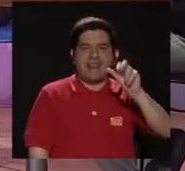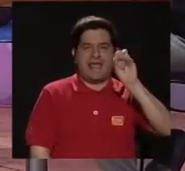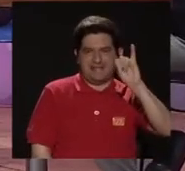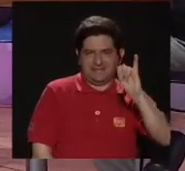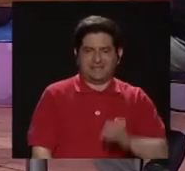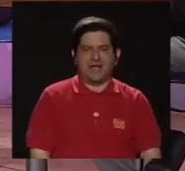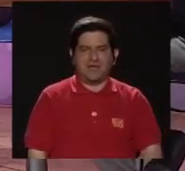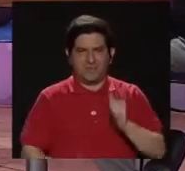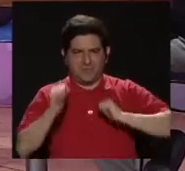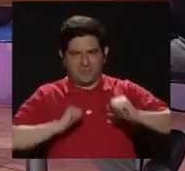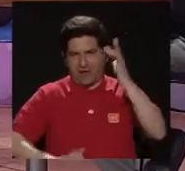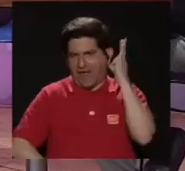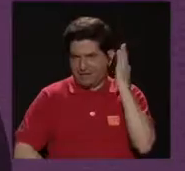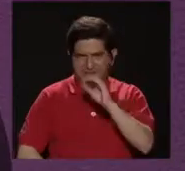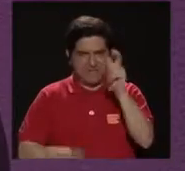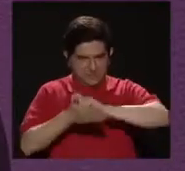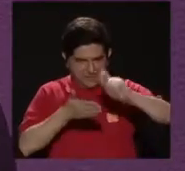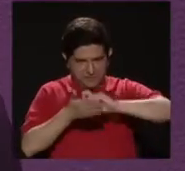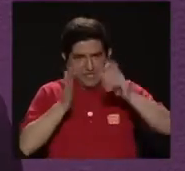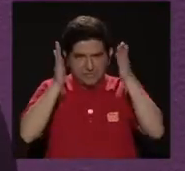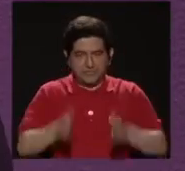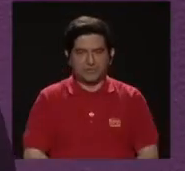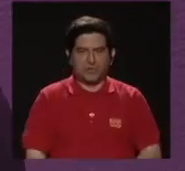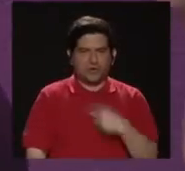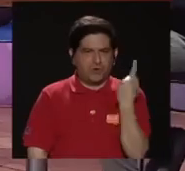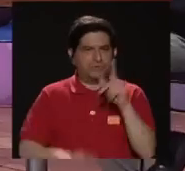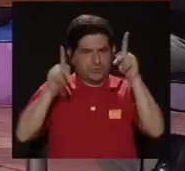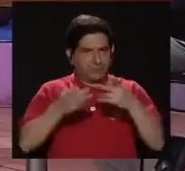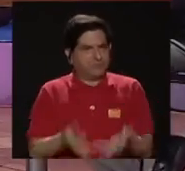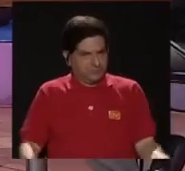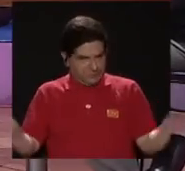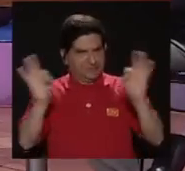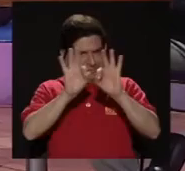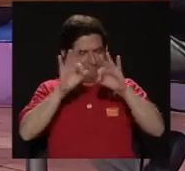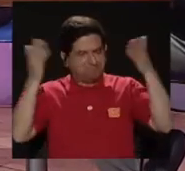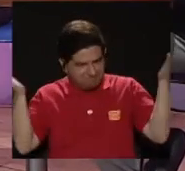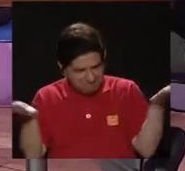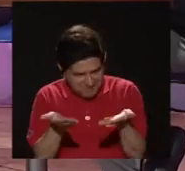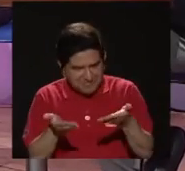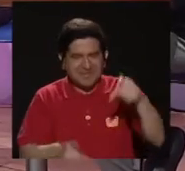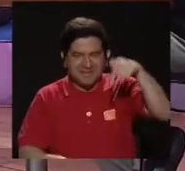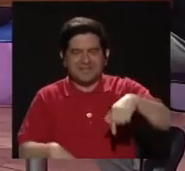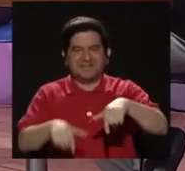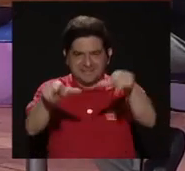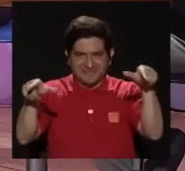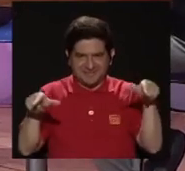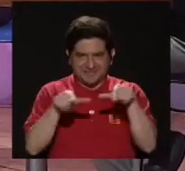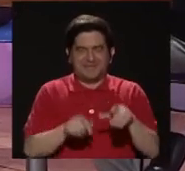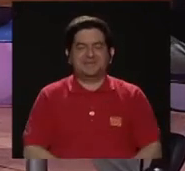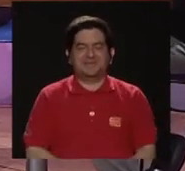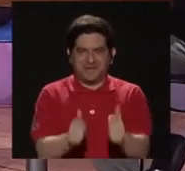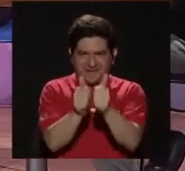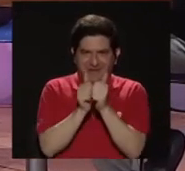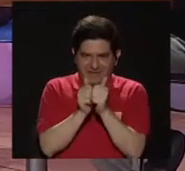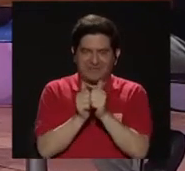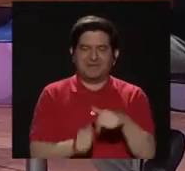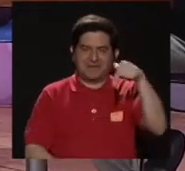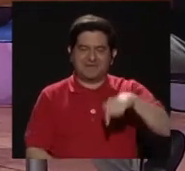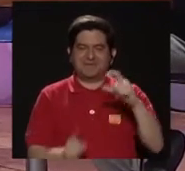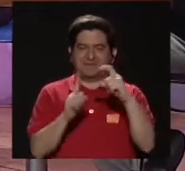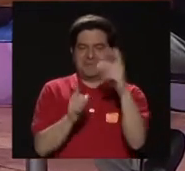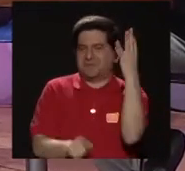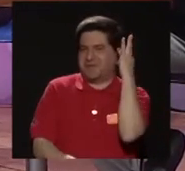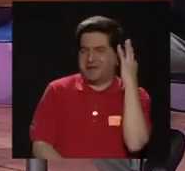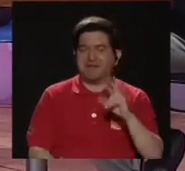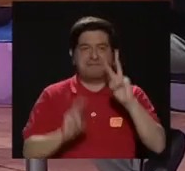una actriz y escritora también, ¿ven? Solo estrellas. Bienvenidas por estar acá con nosotras en Palabra de Mujer.